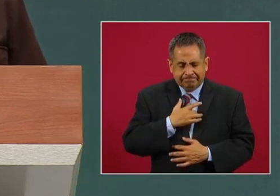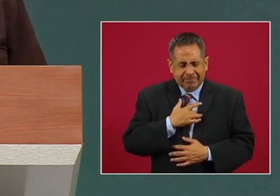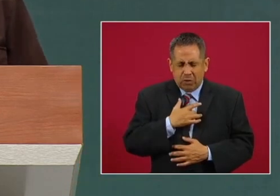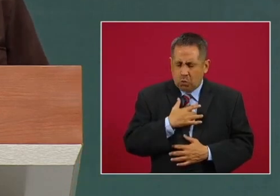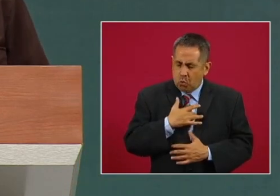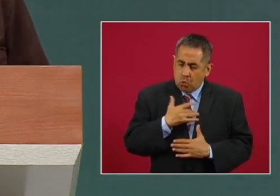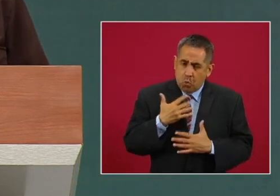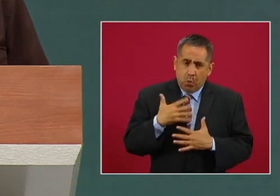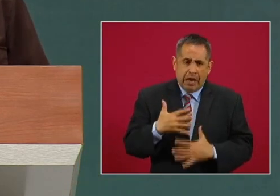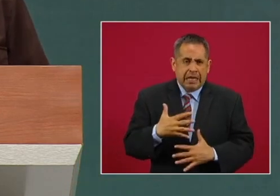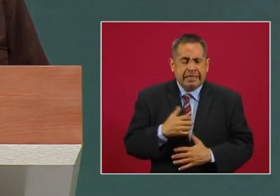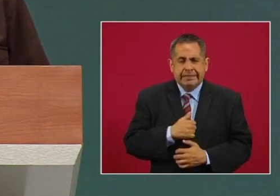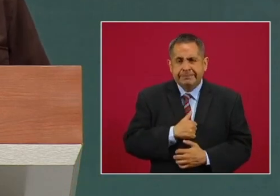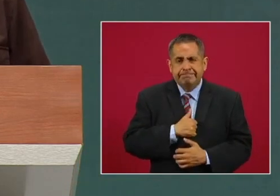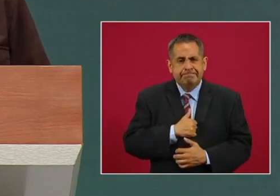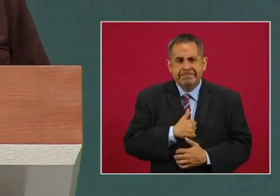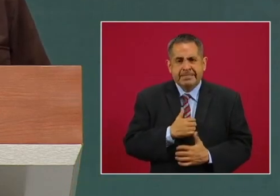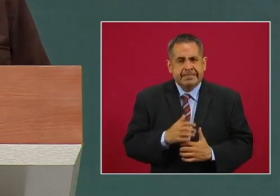doloroso